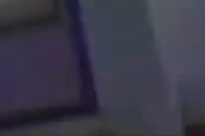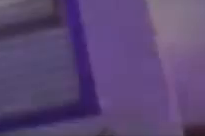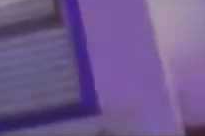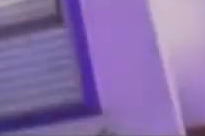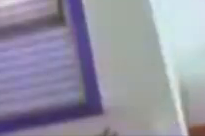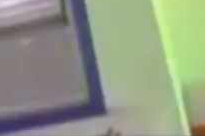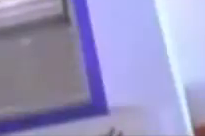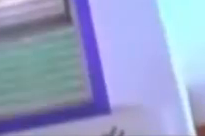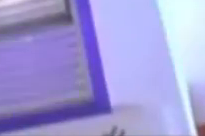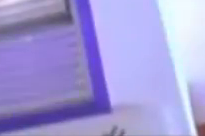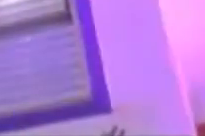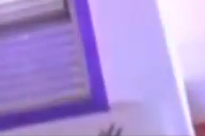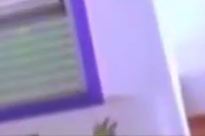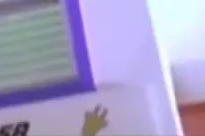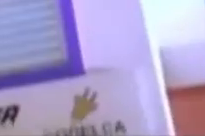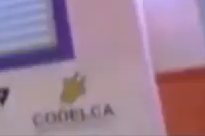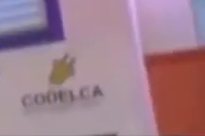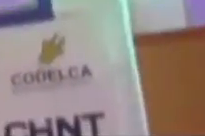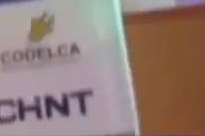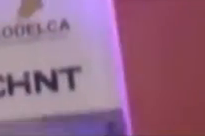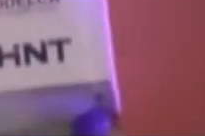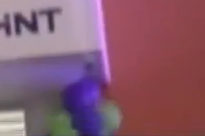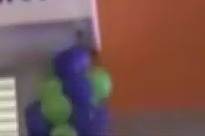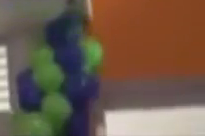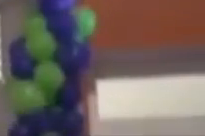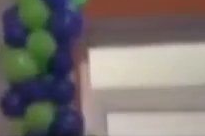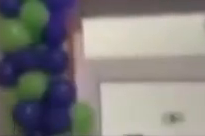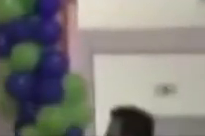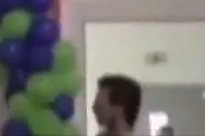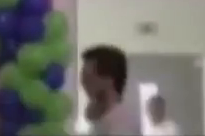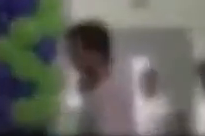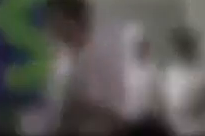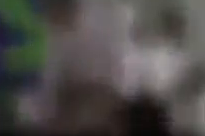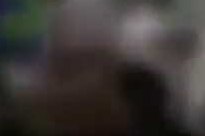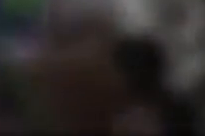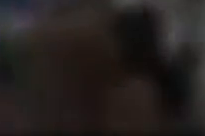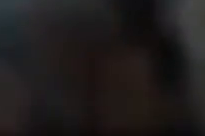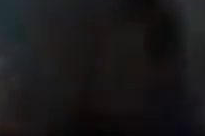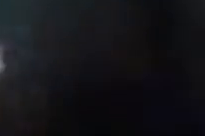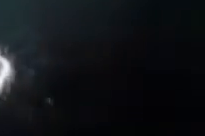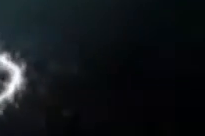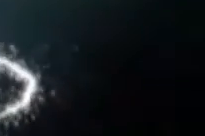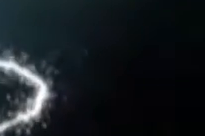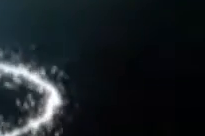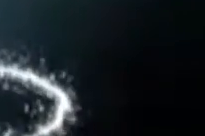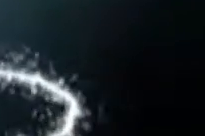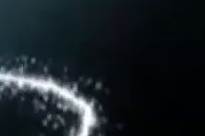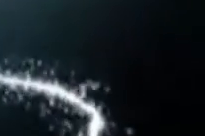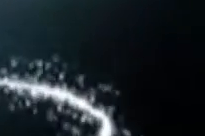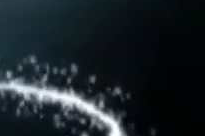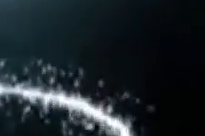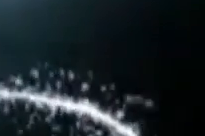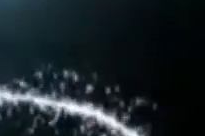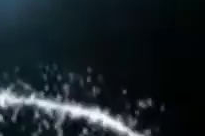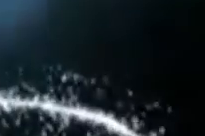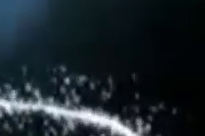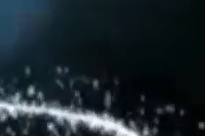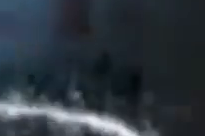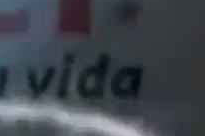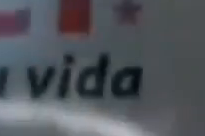Electrofer. Feliz Navidad, Electrofer, ilumina tu vida.